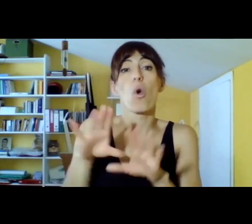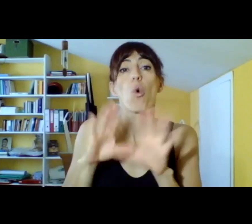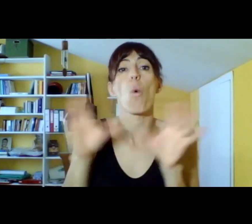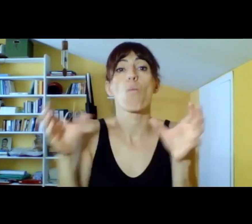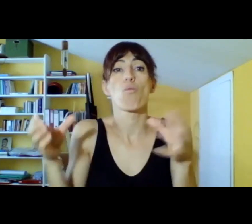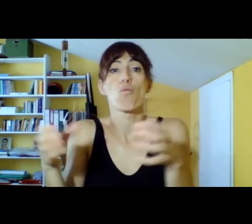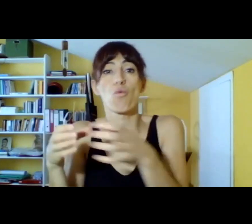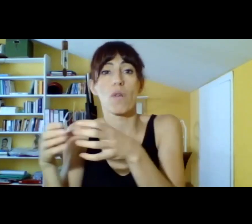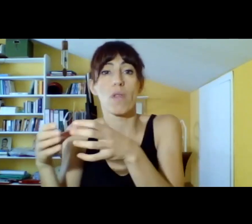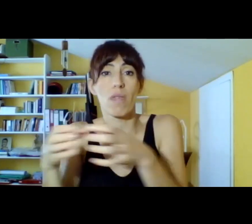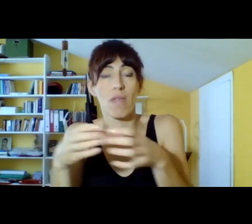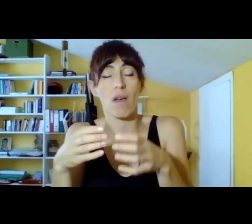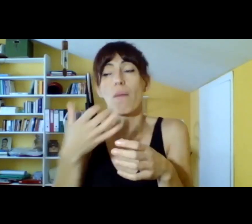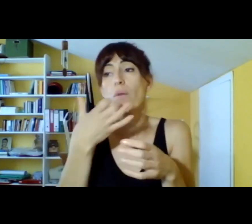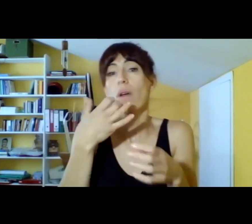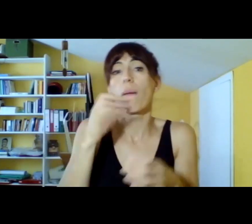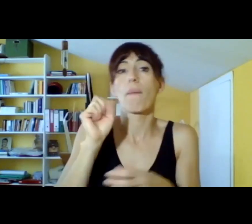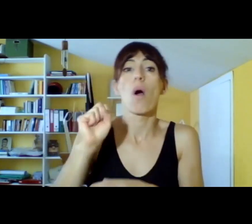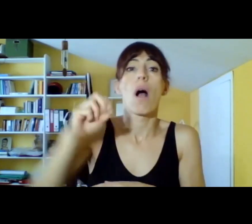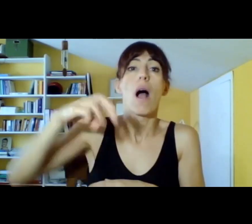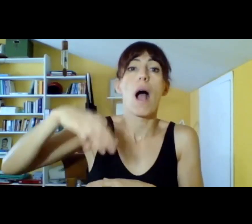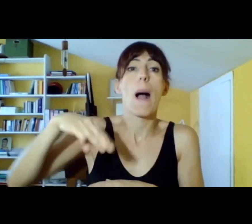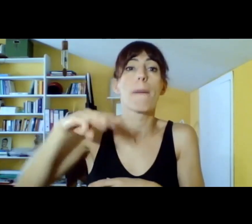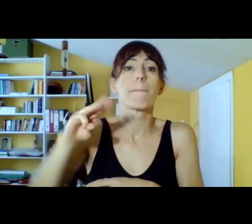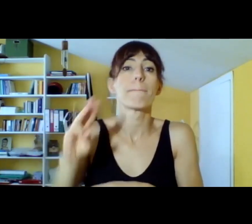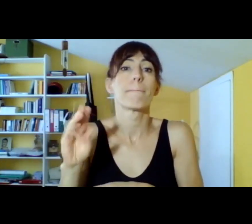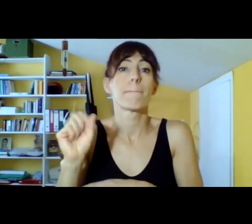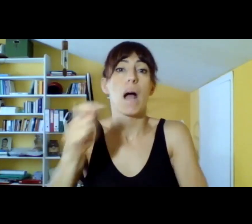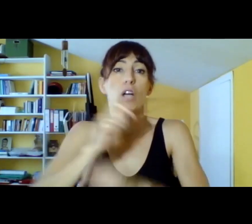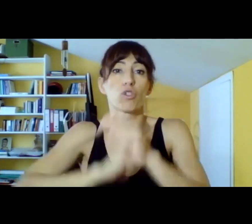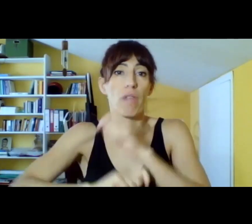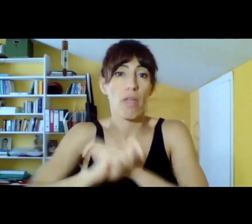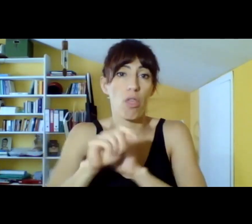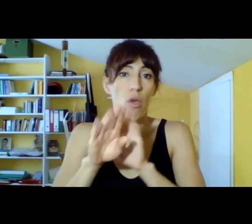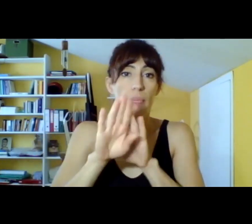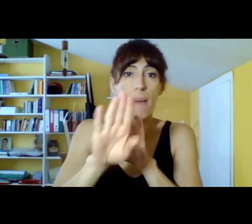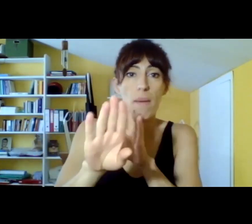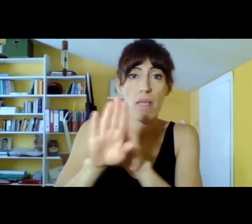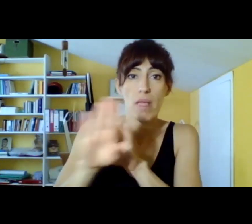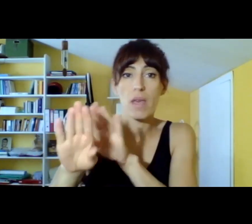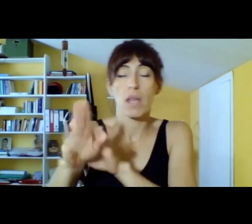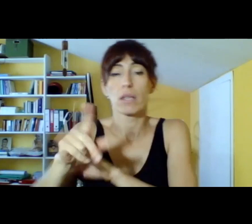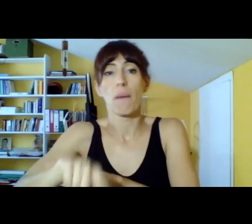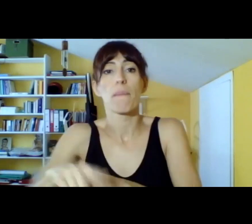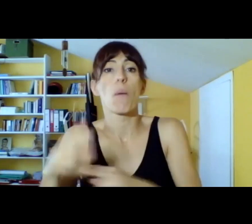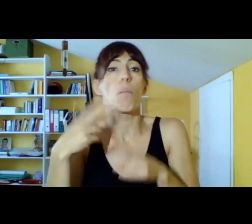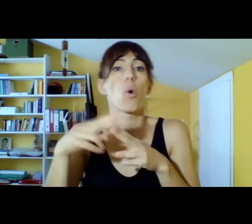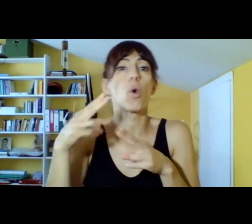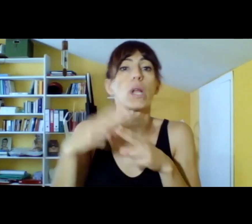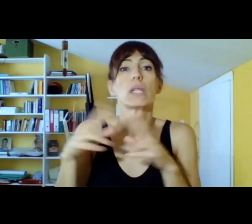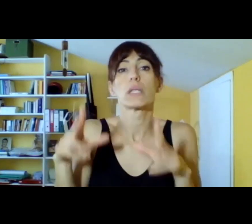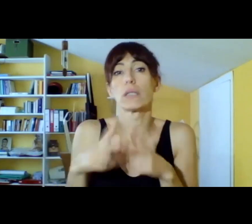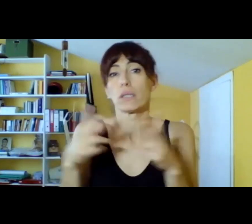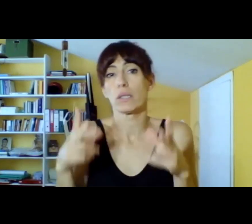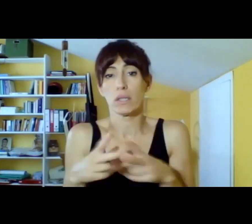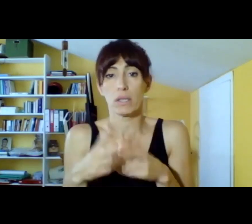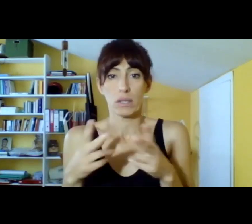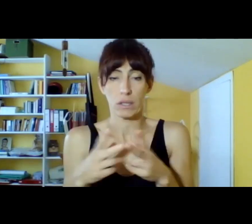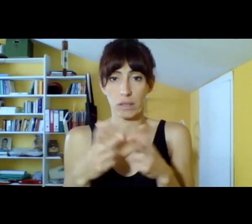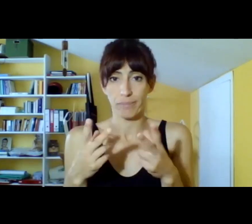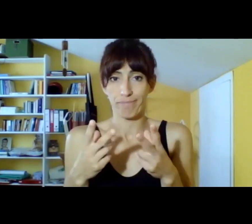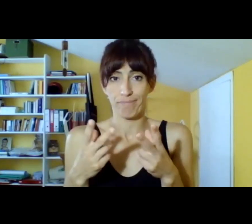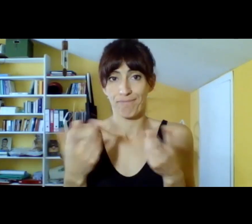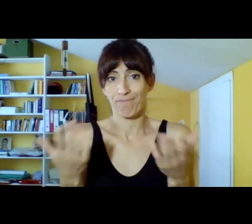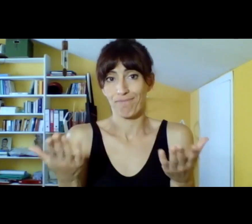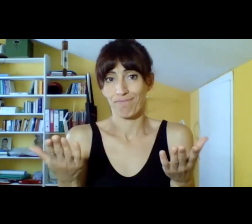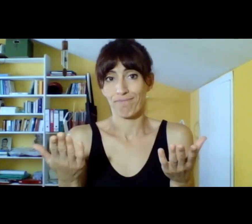en las AMPAs, en las asociaciones de vecinas, en las militancias políticas y sociales, ¿vale?